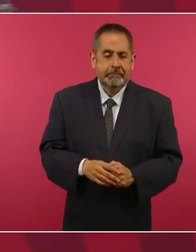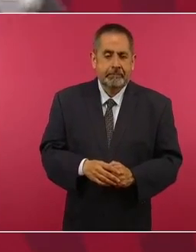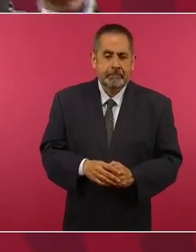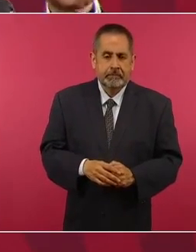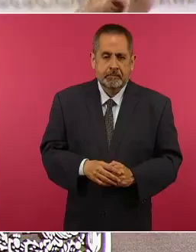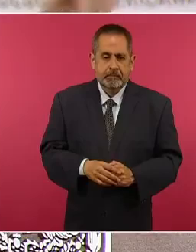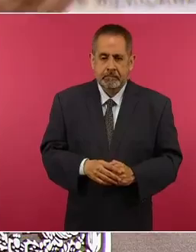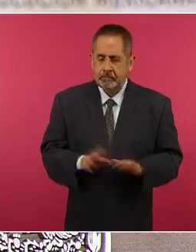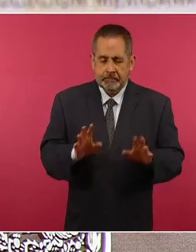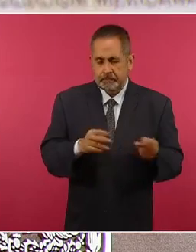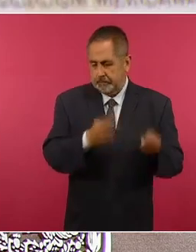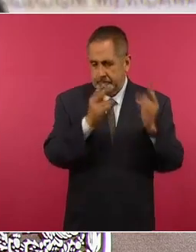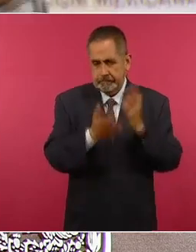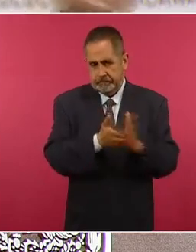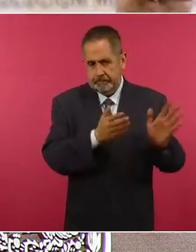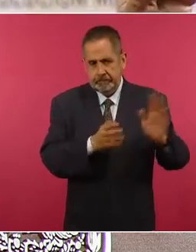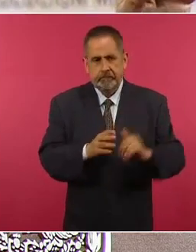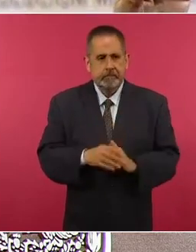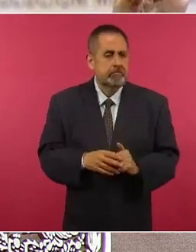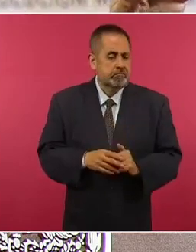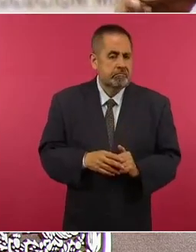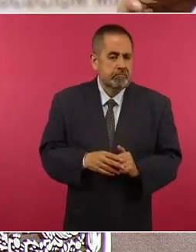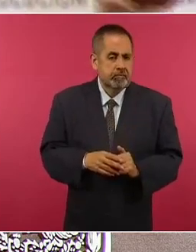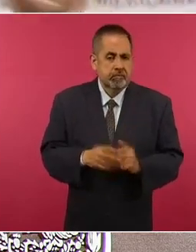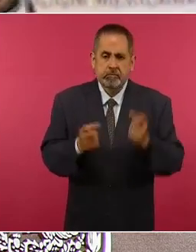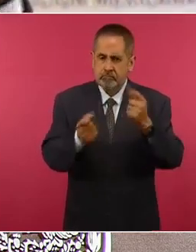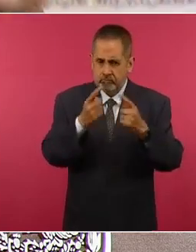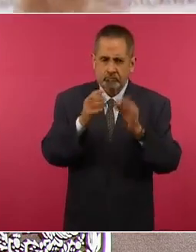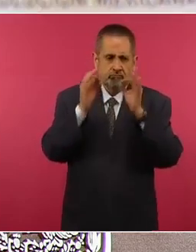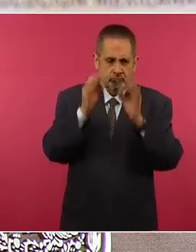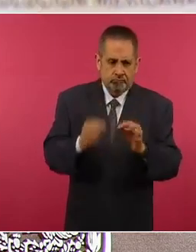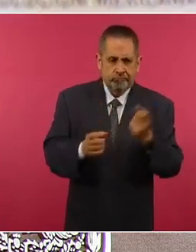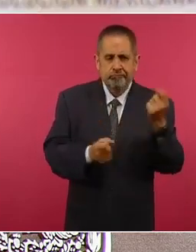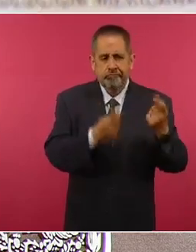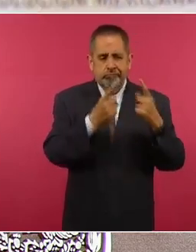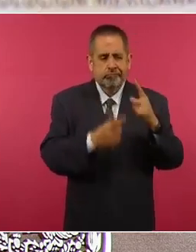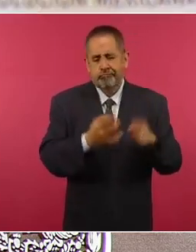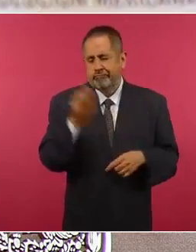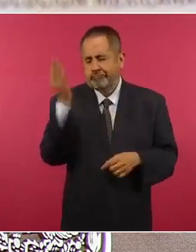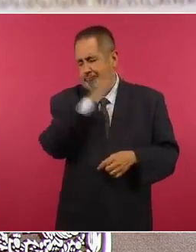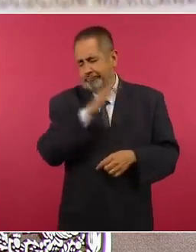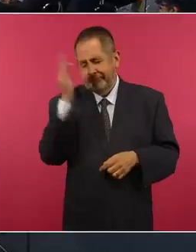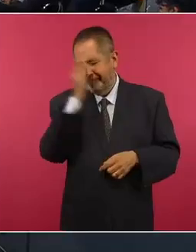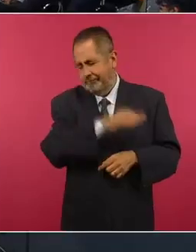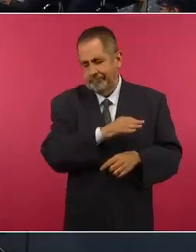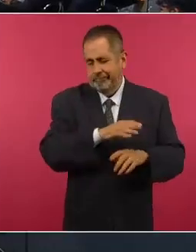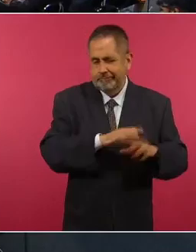ya es otro asunto. Hay unos auténticos y otros muy falsarios,